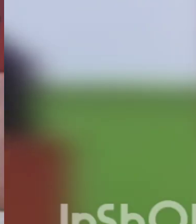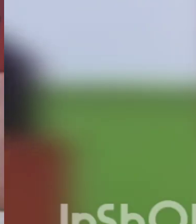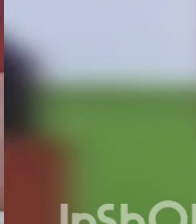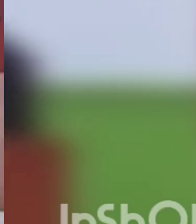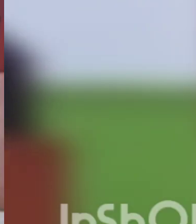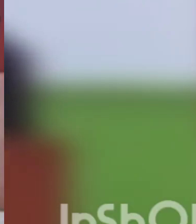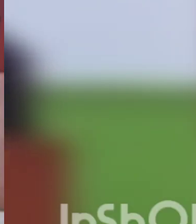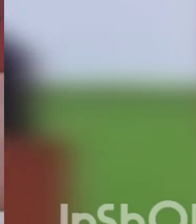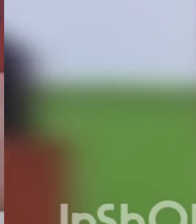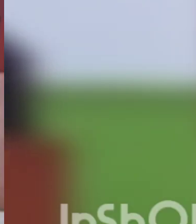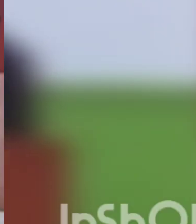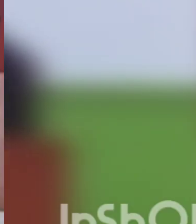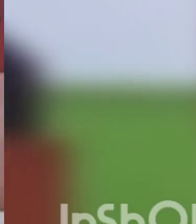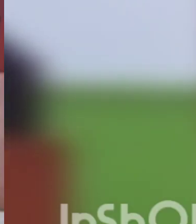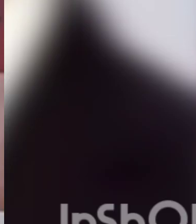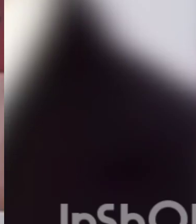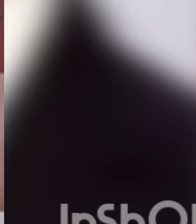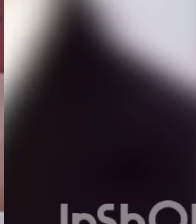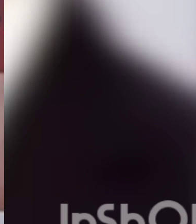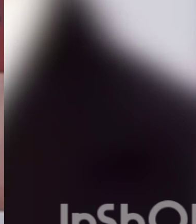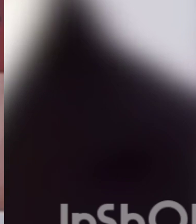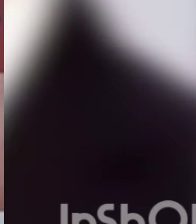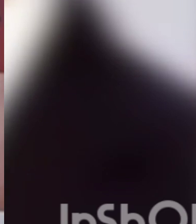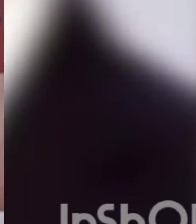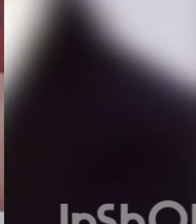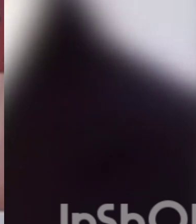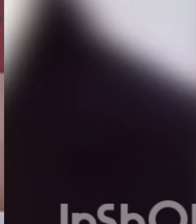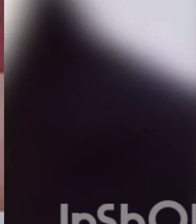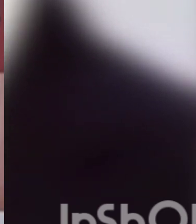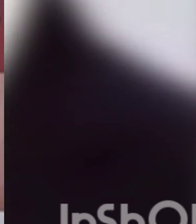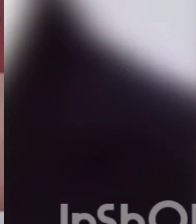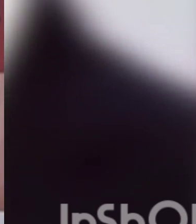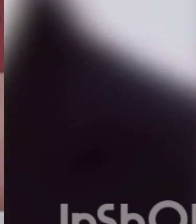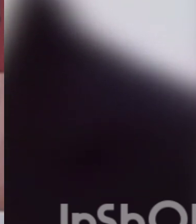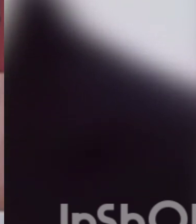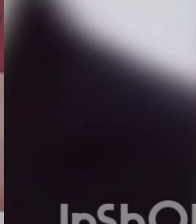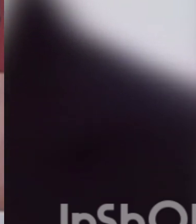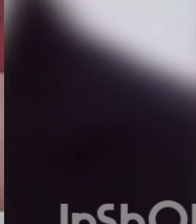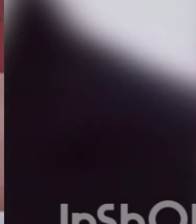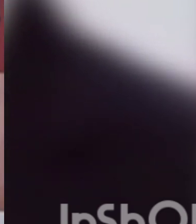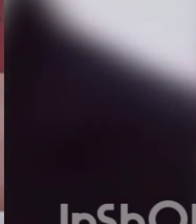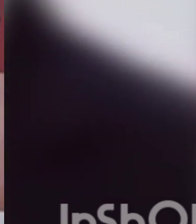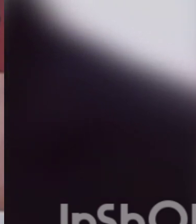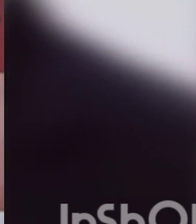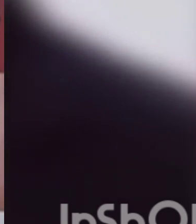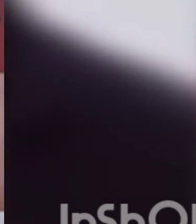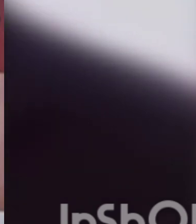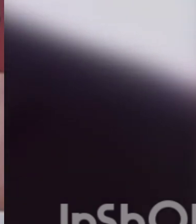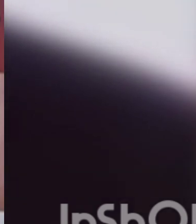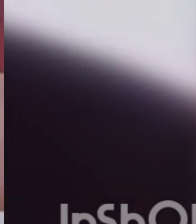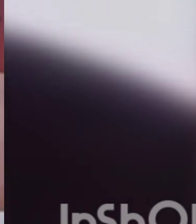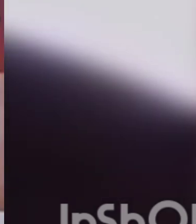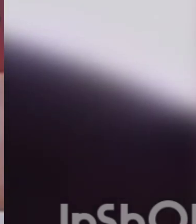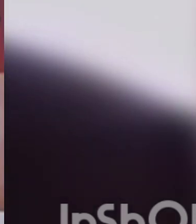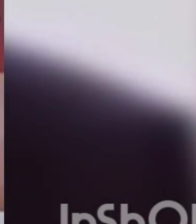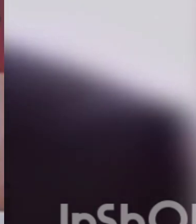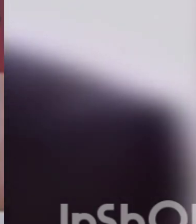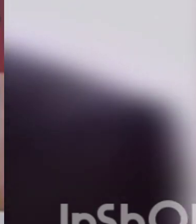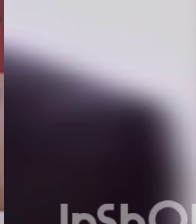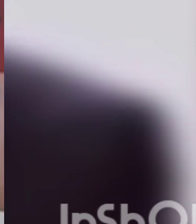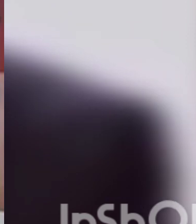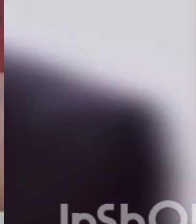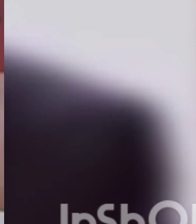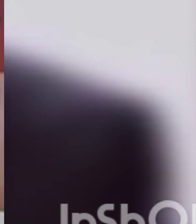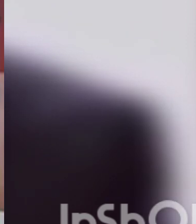mañana el Consejo de Representantes de la Comisión Nacional de los Salarios Mínimos, CONASAMI,